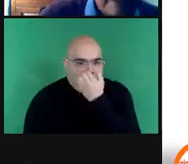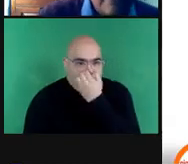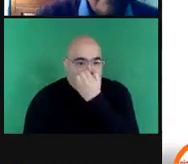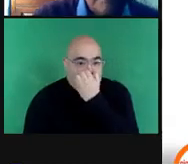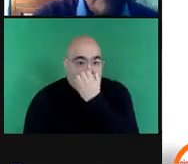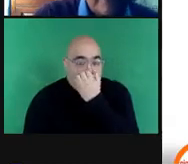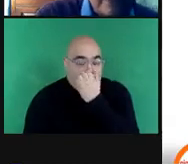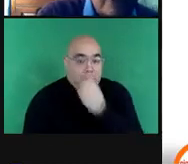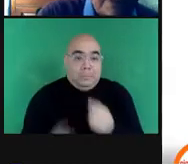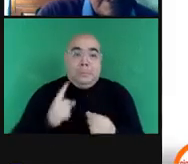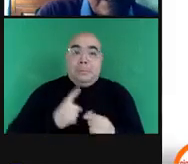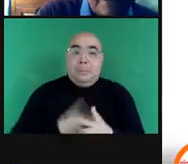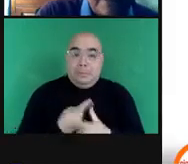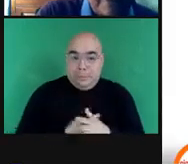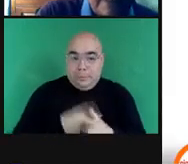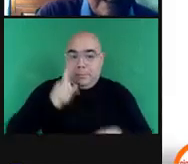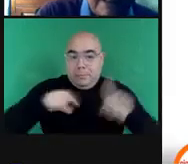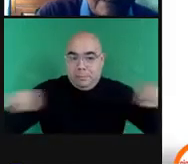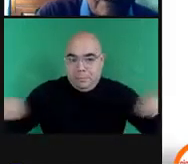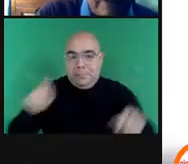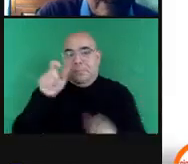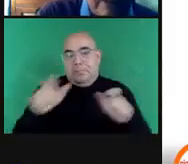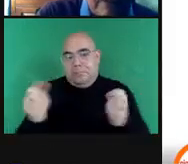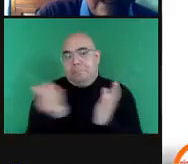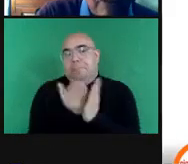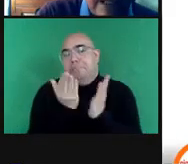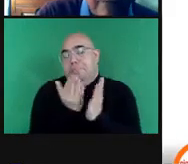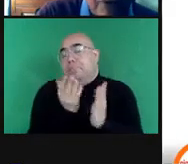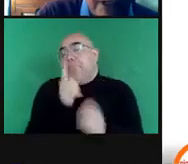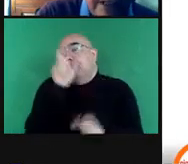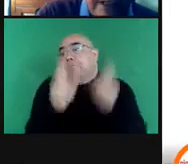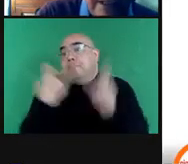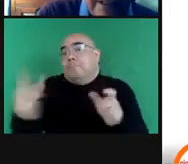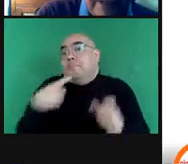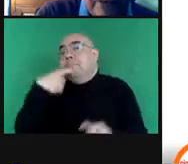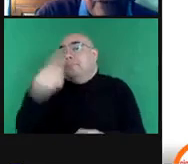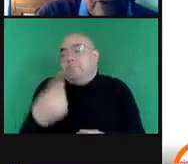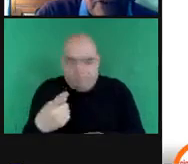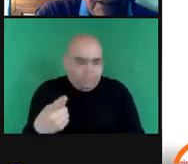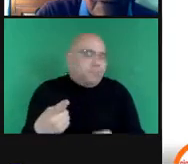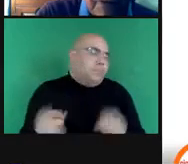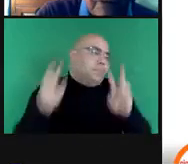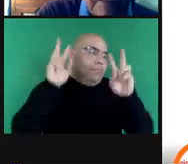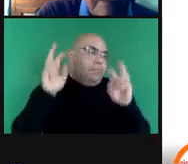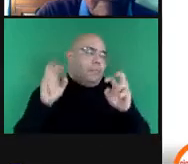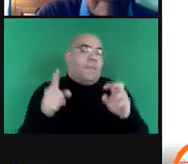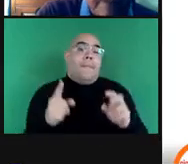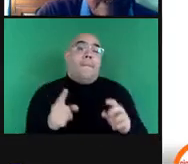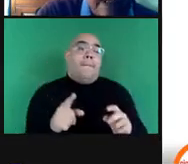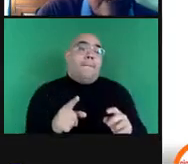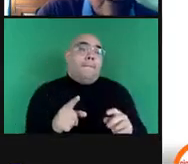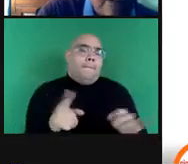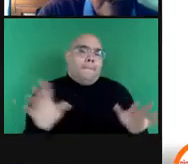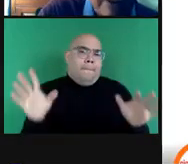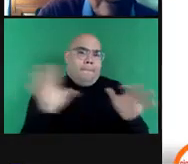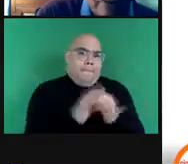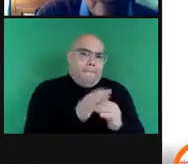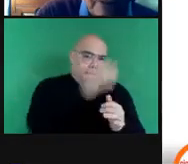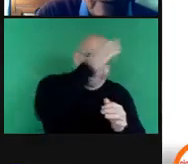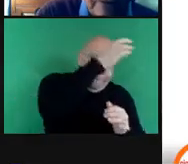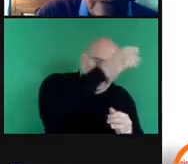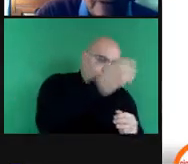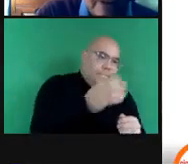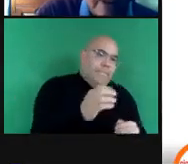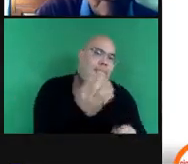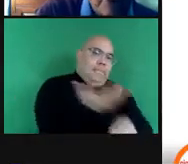Entonces, algunas personas sustentan la teoría que es posible lograr una armonía entre estos dos conceptos, el arte urbano y el